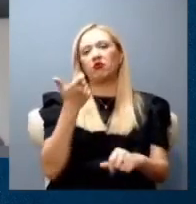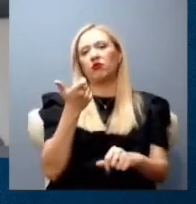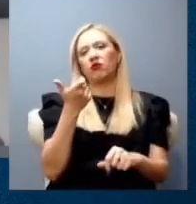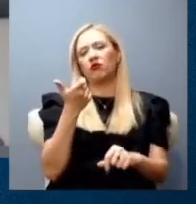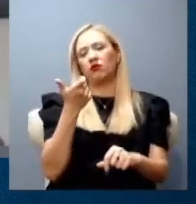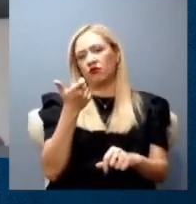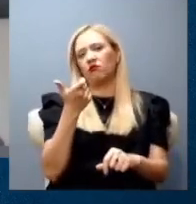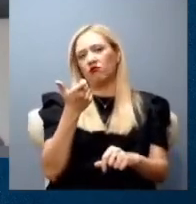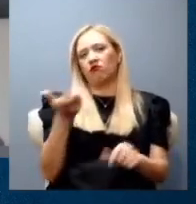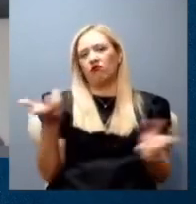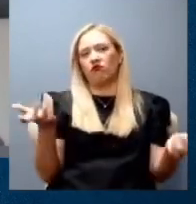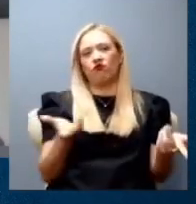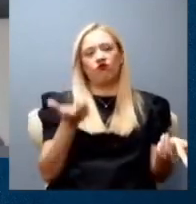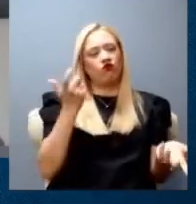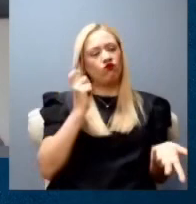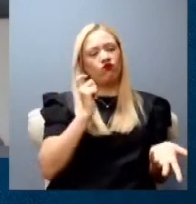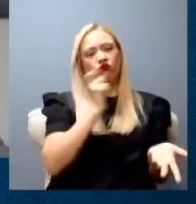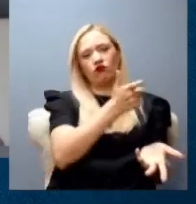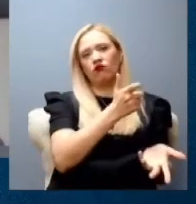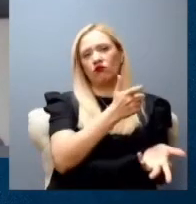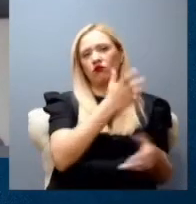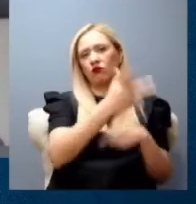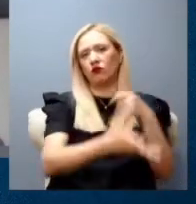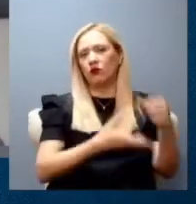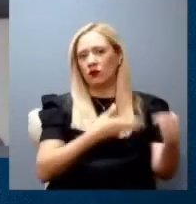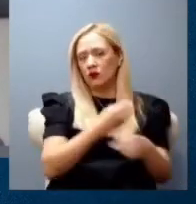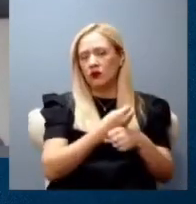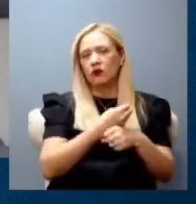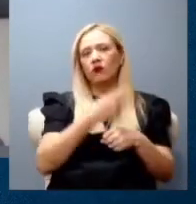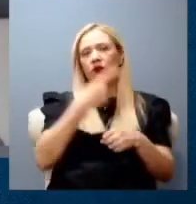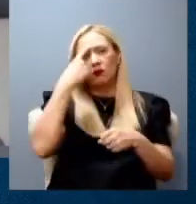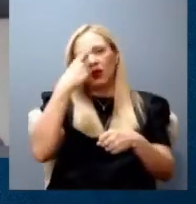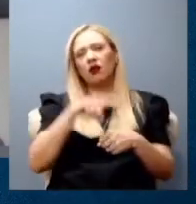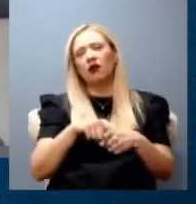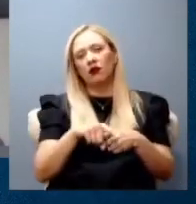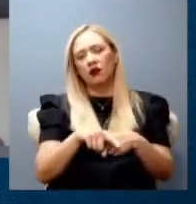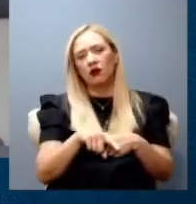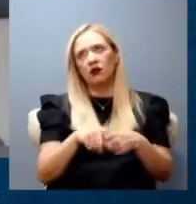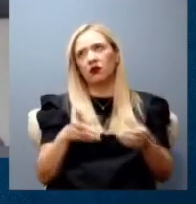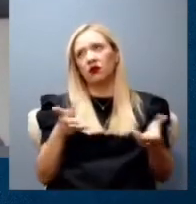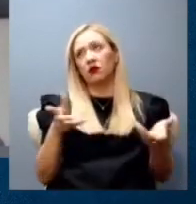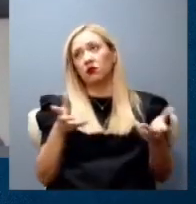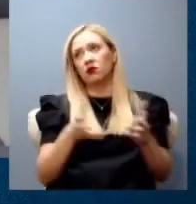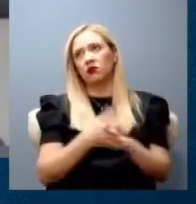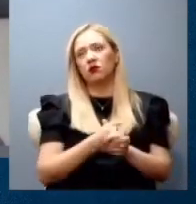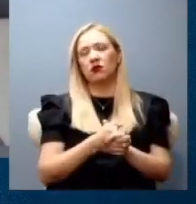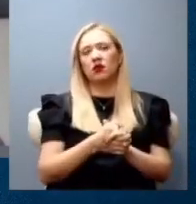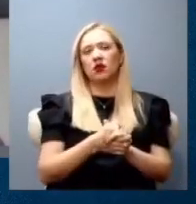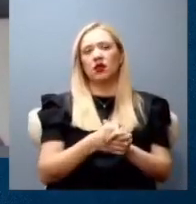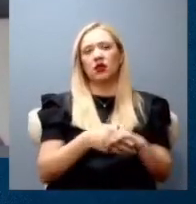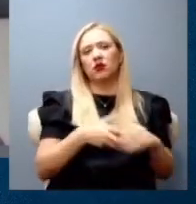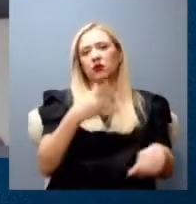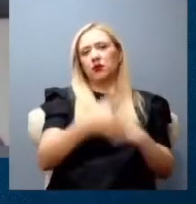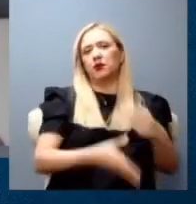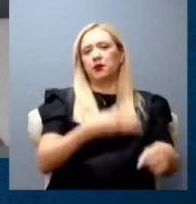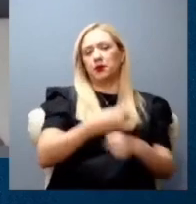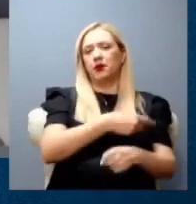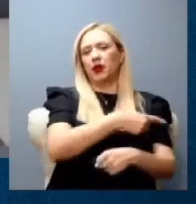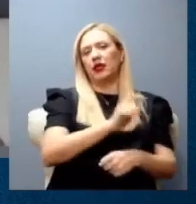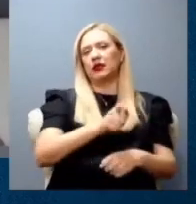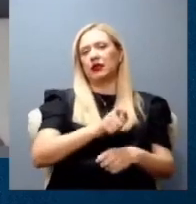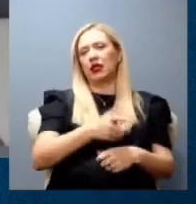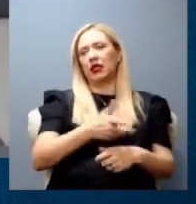de tipo monetario, con el propósito de poder reparar el daño